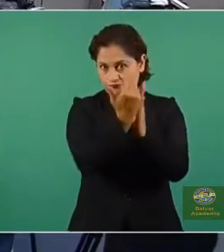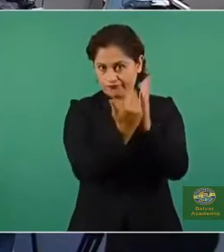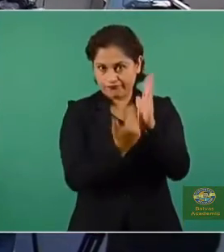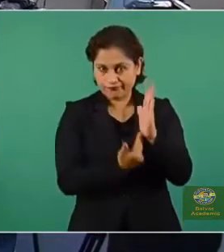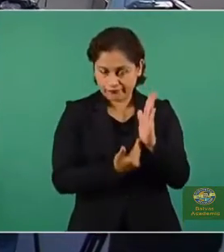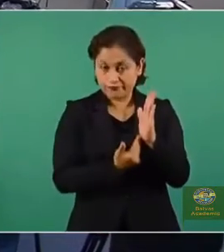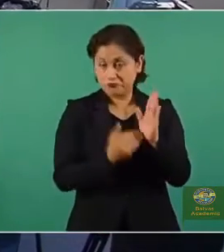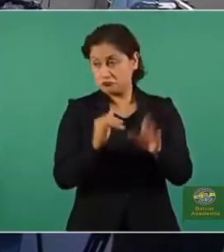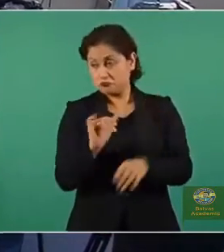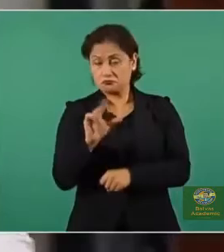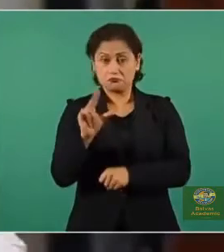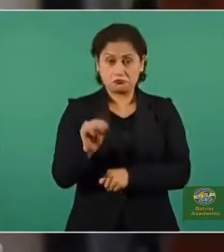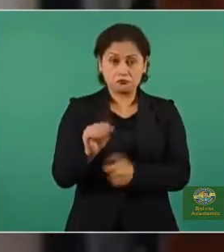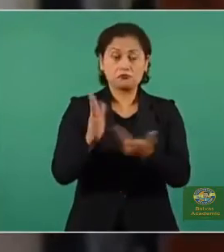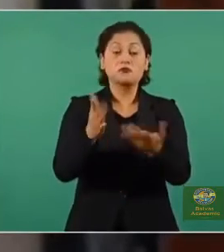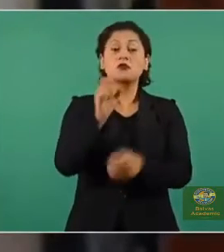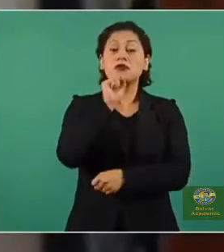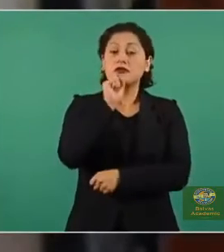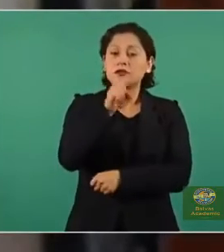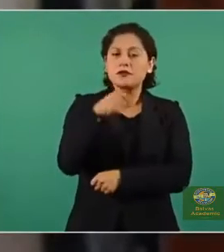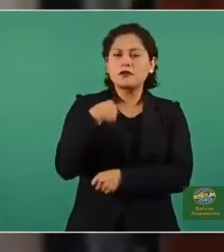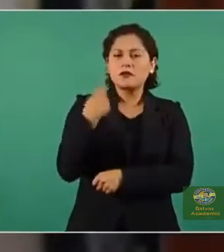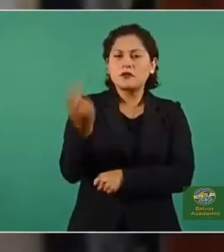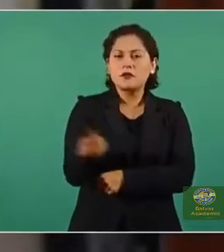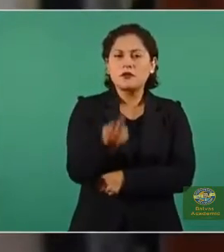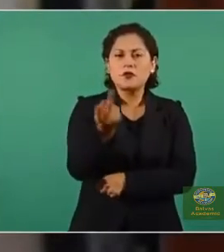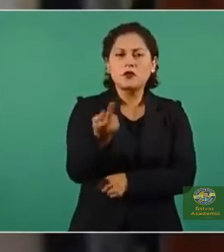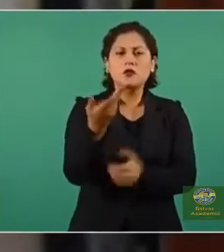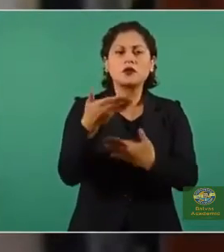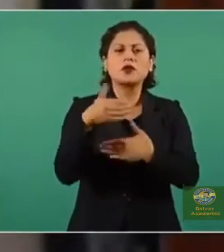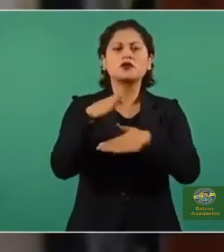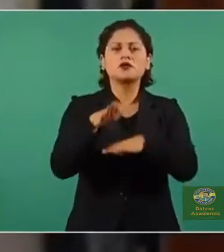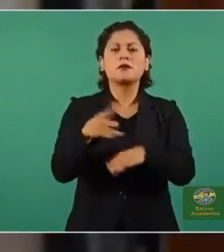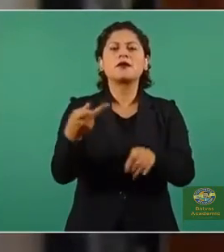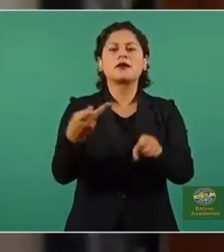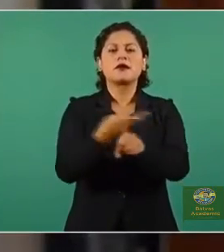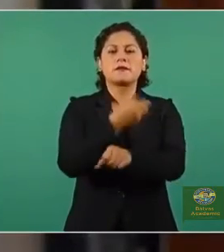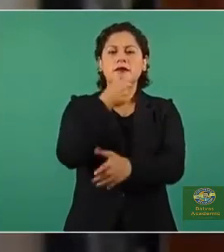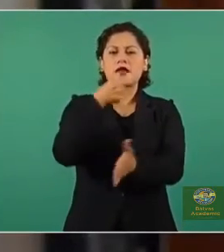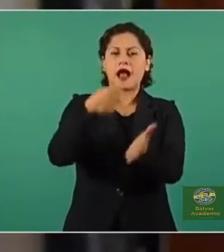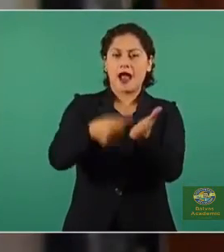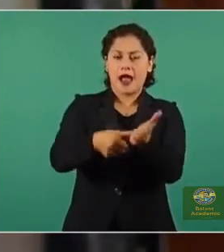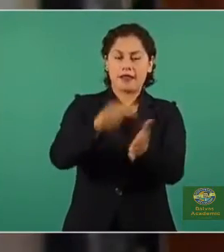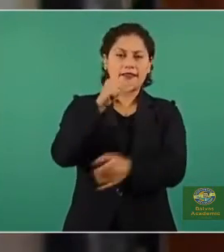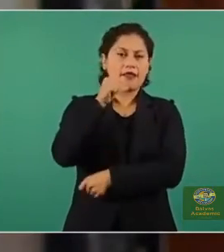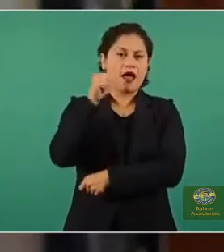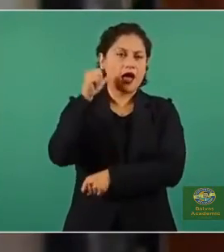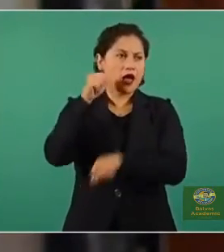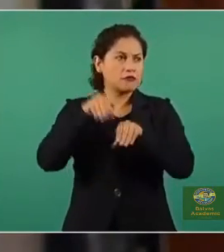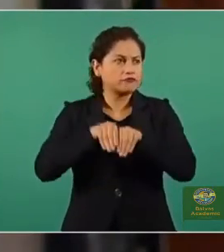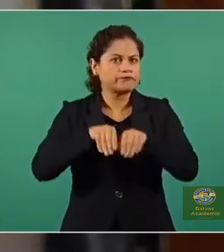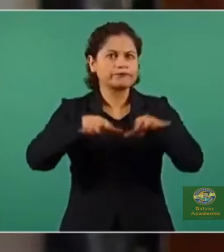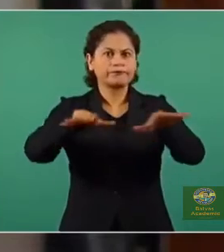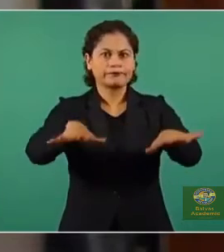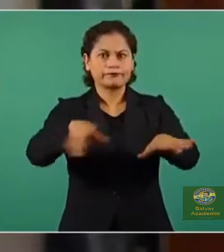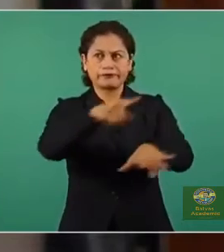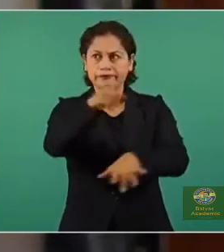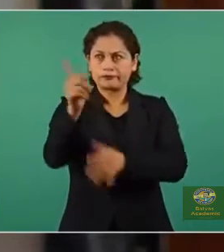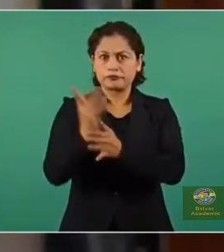de paso, si nos puede aclarar esta situación de la carta, que ayer se decía que